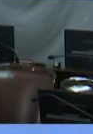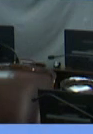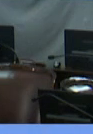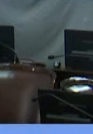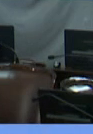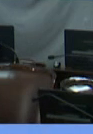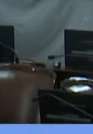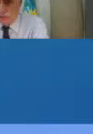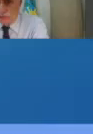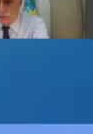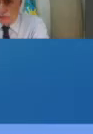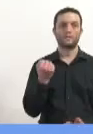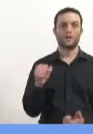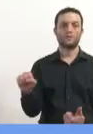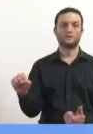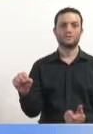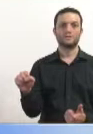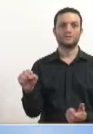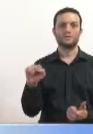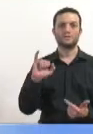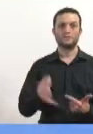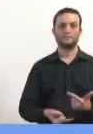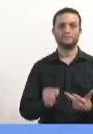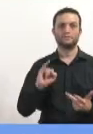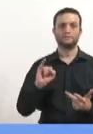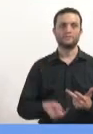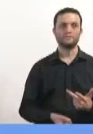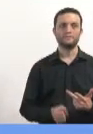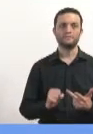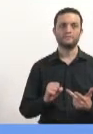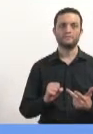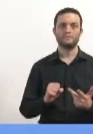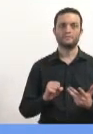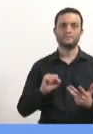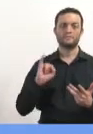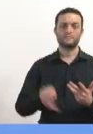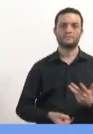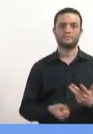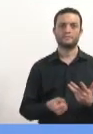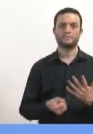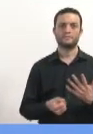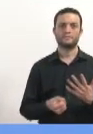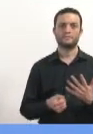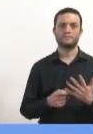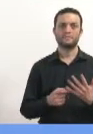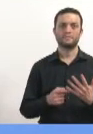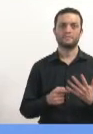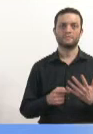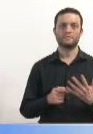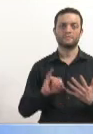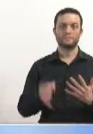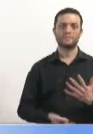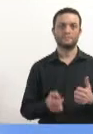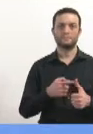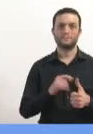pero ausente basualdo afirmativo blanco afirmativo blas afirmativo rayar pulgar